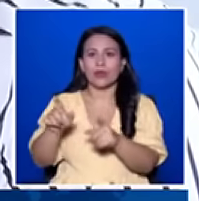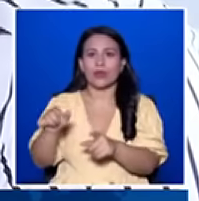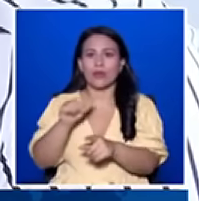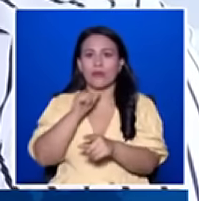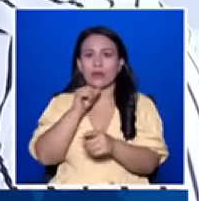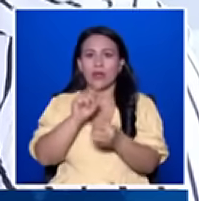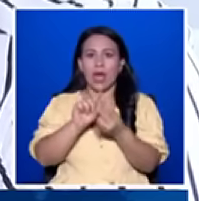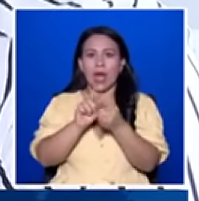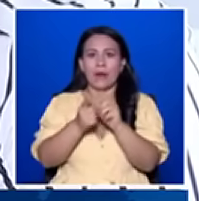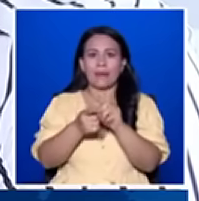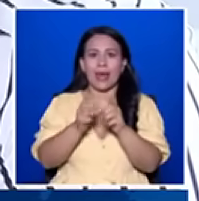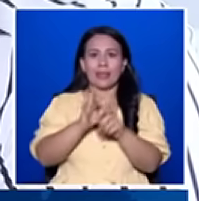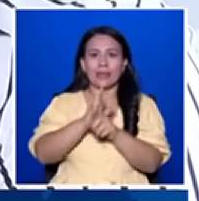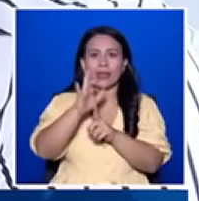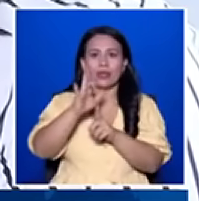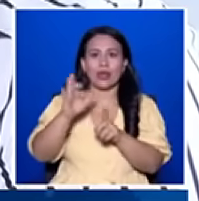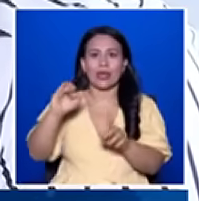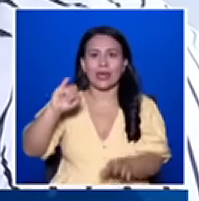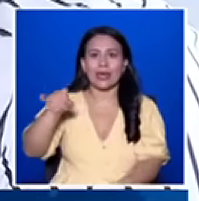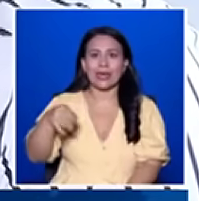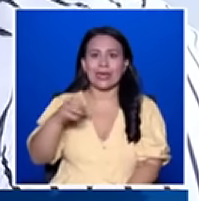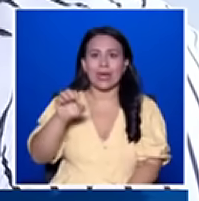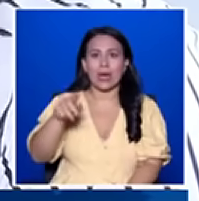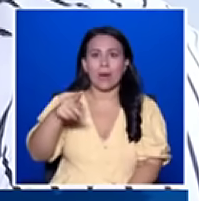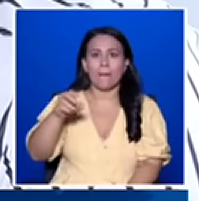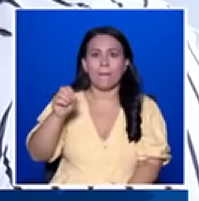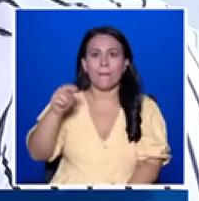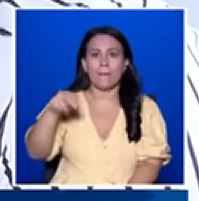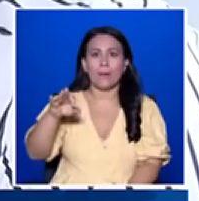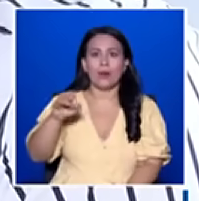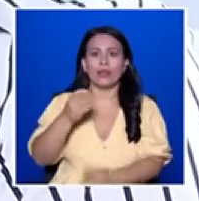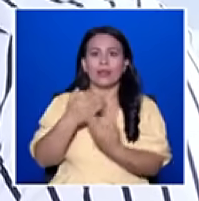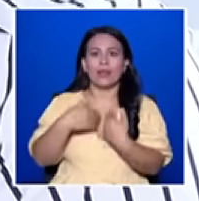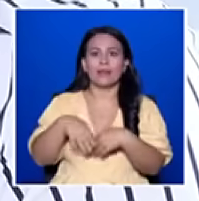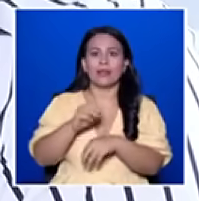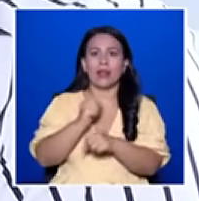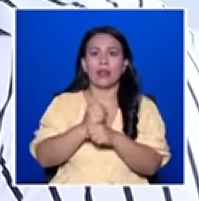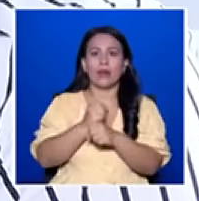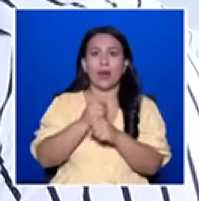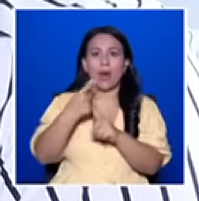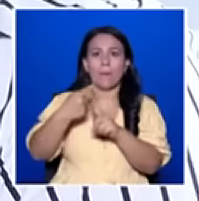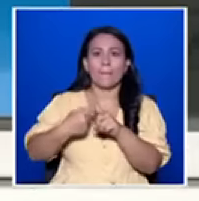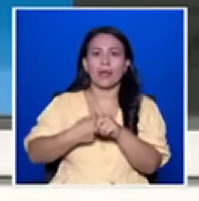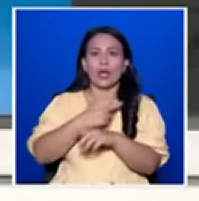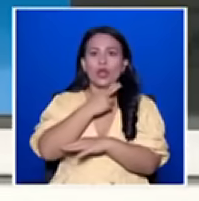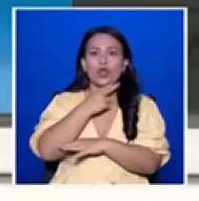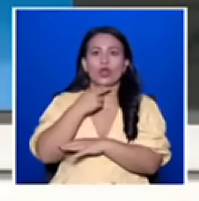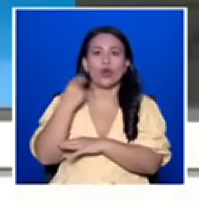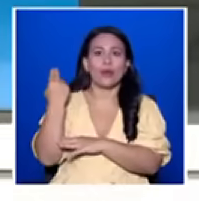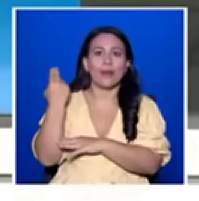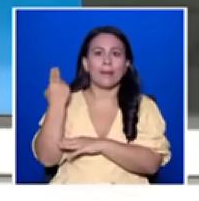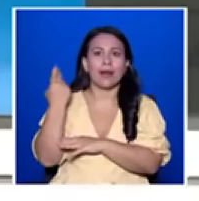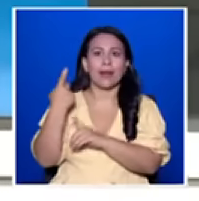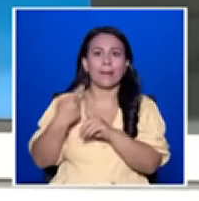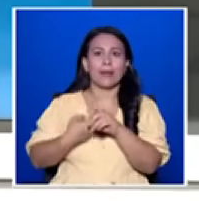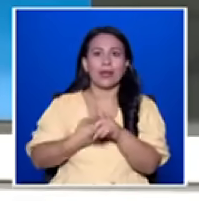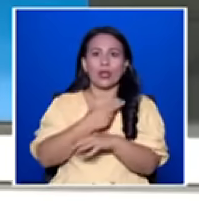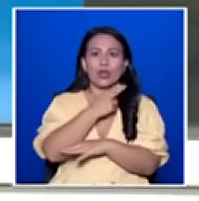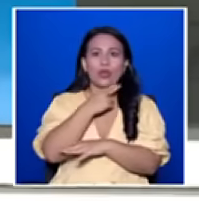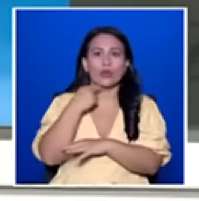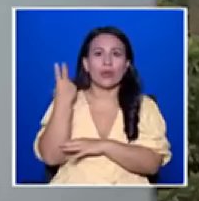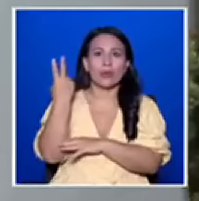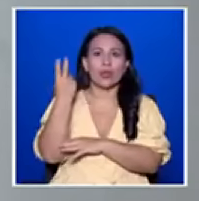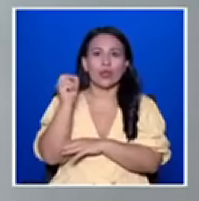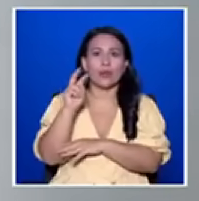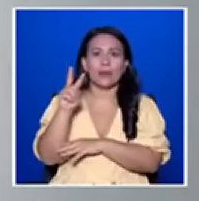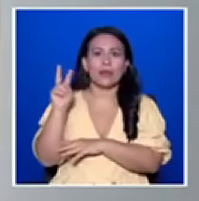migrando a la tecnología Jipón, y esos trabajos estarán culminados para el mes de noviembre. Desde noviembre de